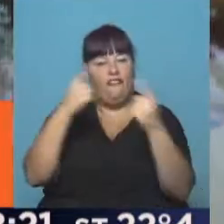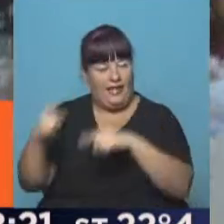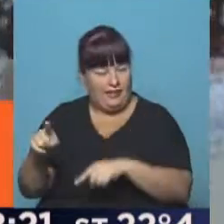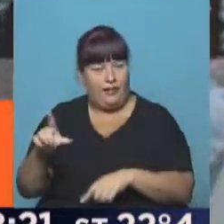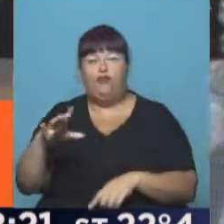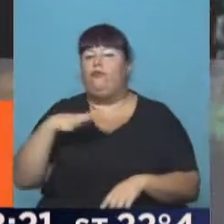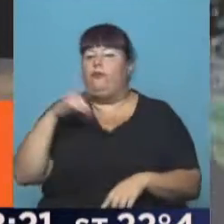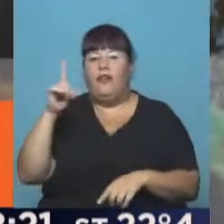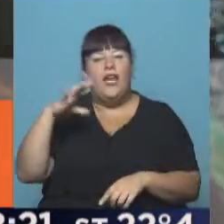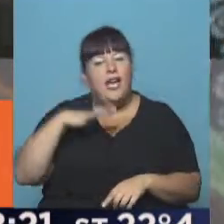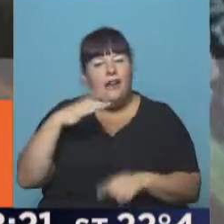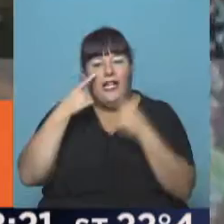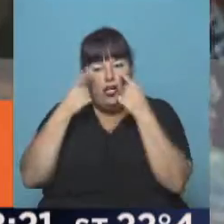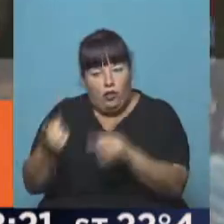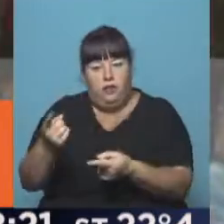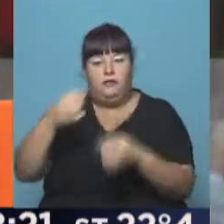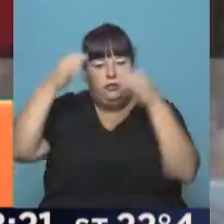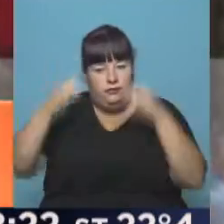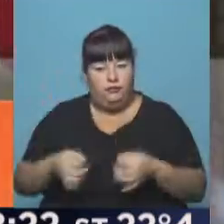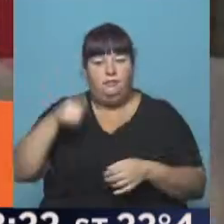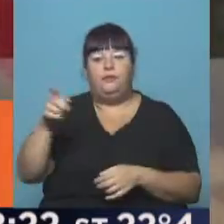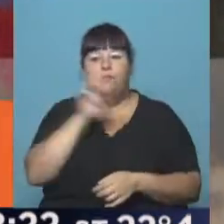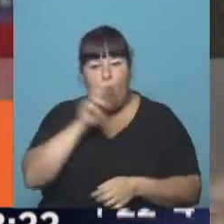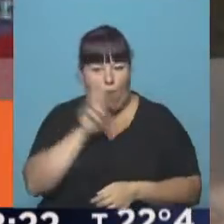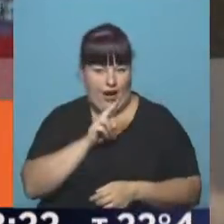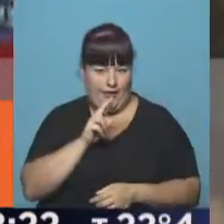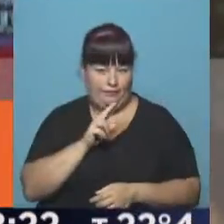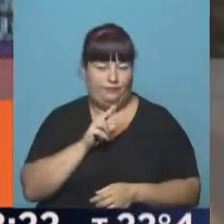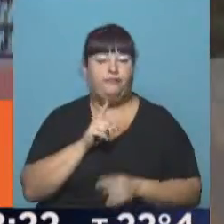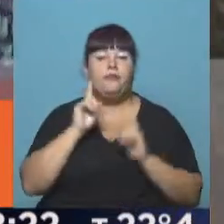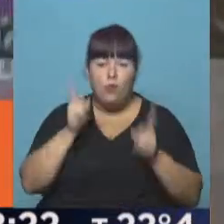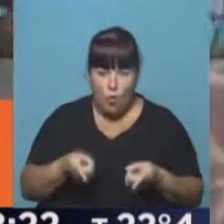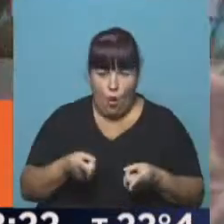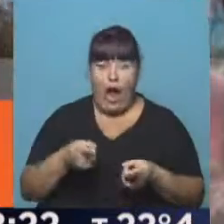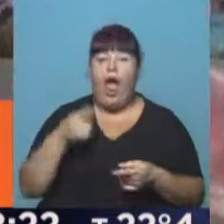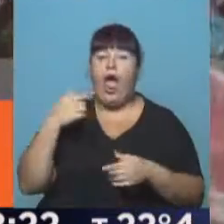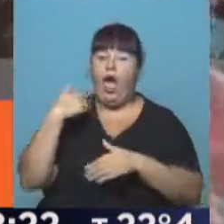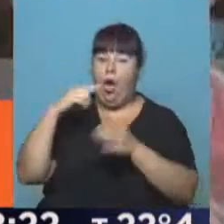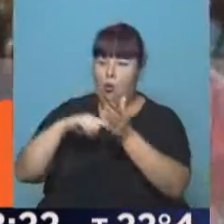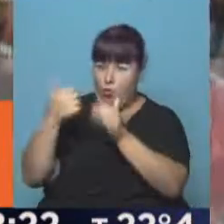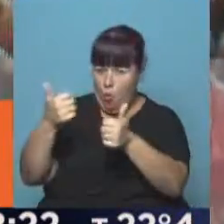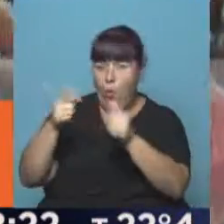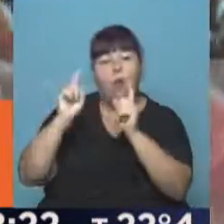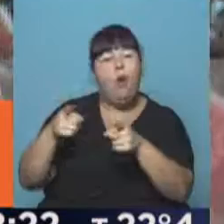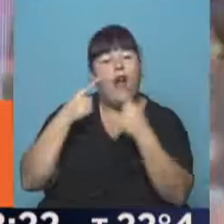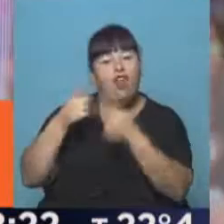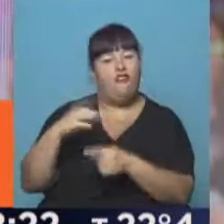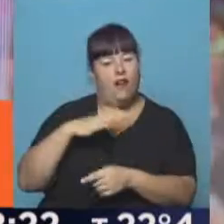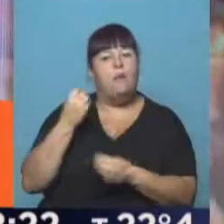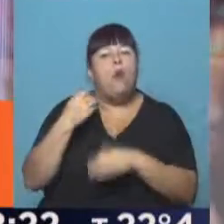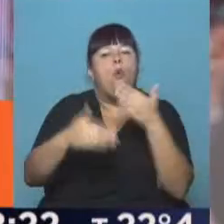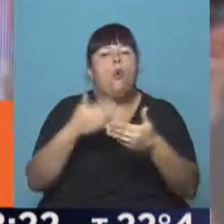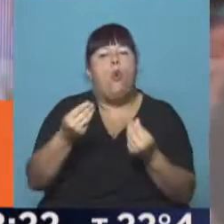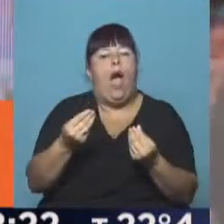Todavía no hay reconocimiento suficiente de las mujeres, aunque estén muy calificadas. Dora, ¿qué evolución